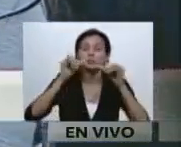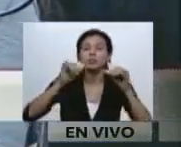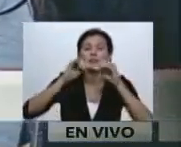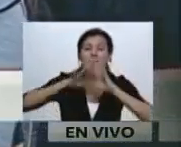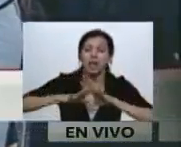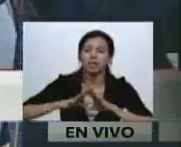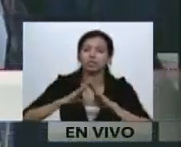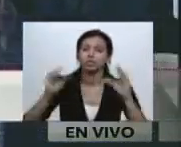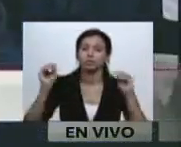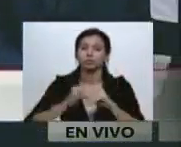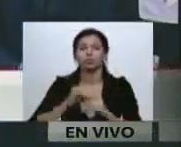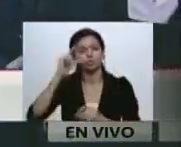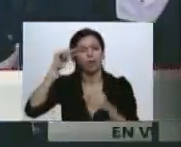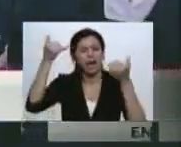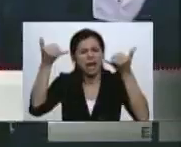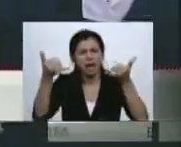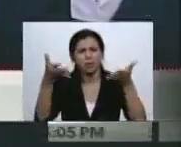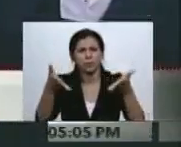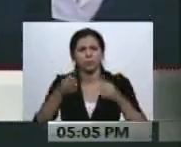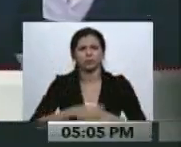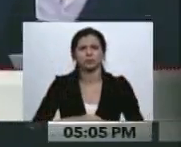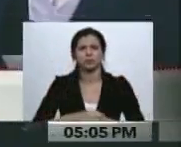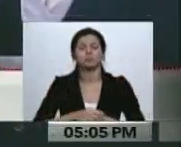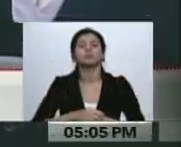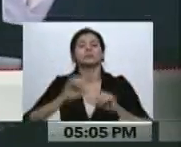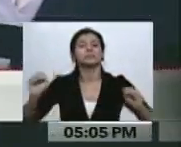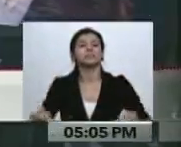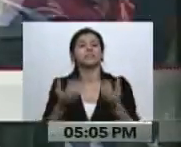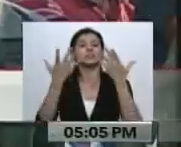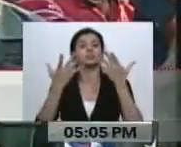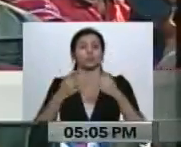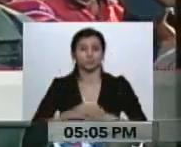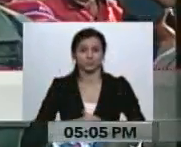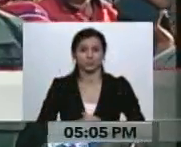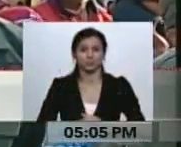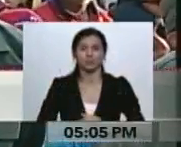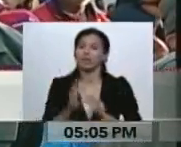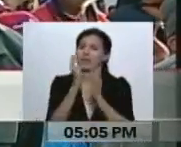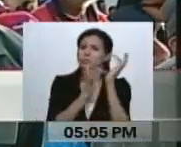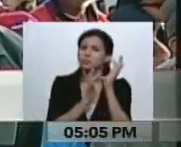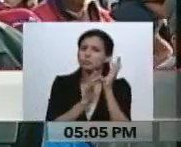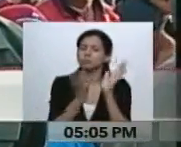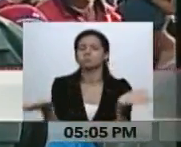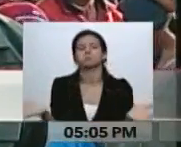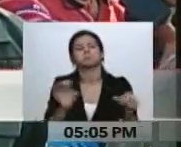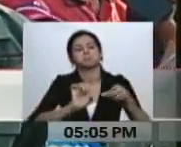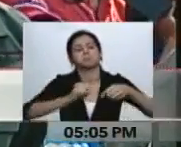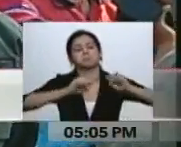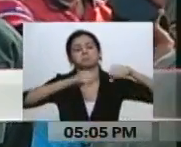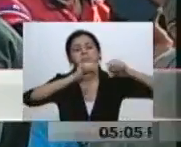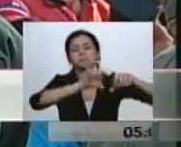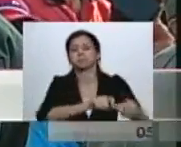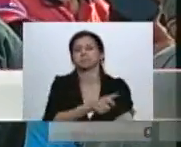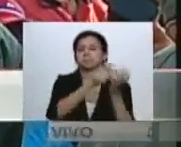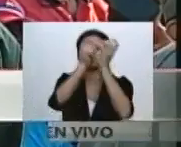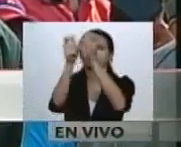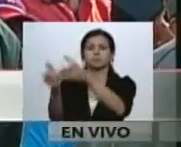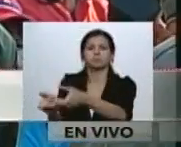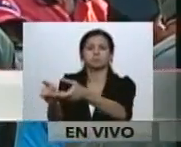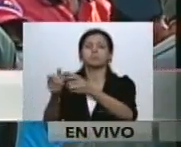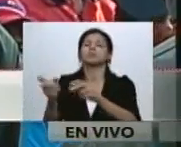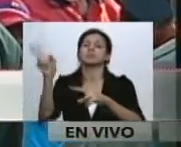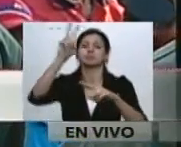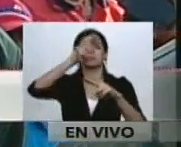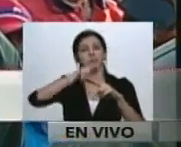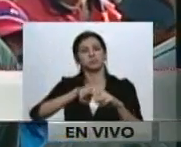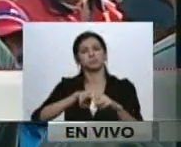tiempo que Dios eligió para darnos la salvación. Jesús cerró el libro, lo devolvió al encargado y se